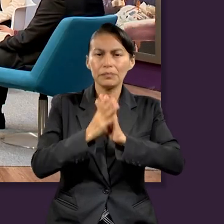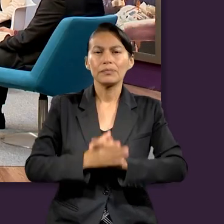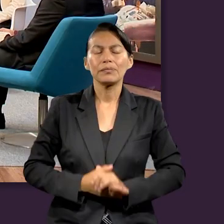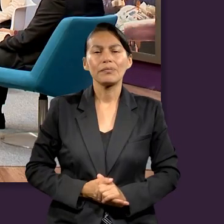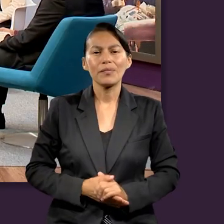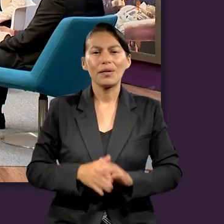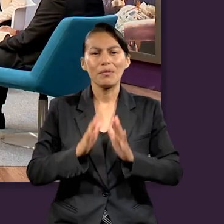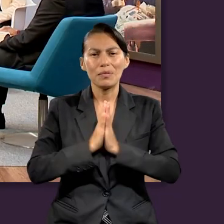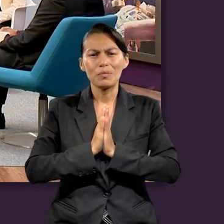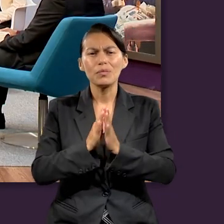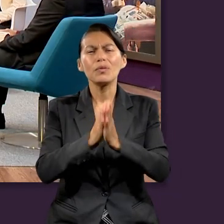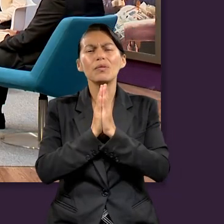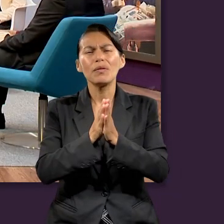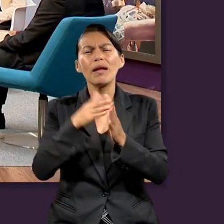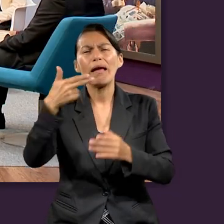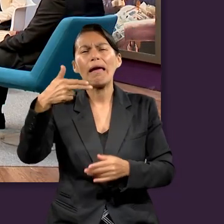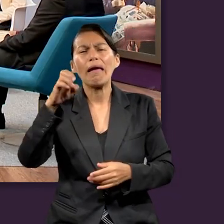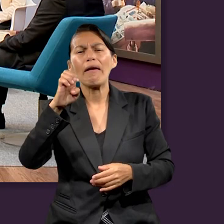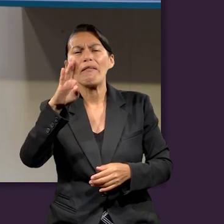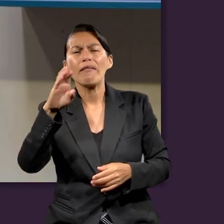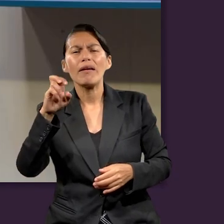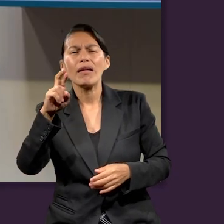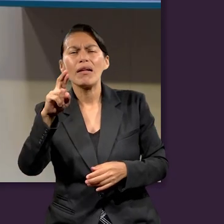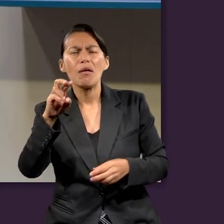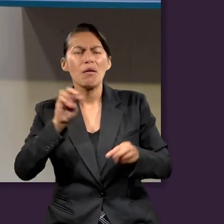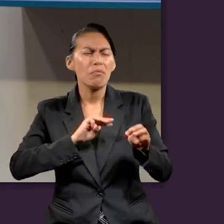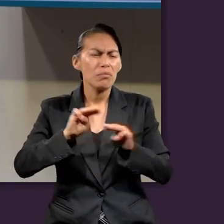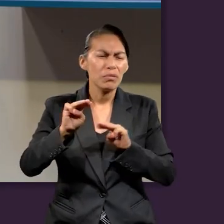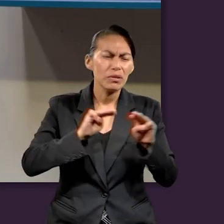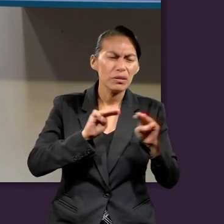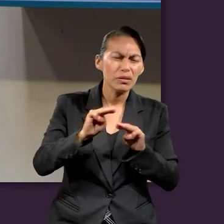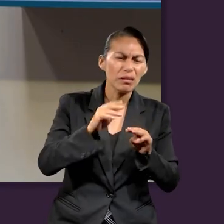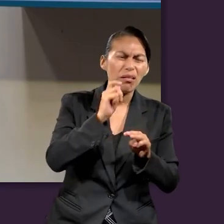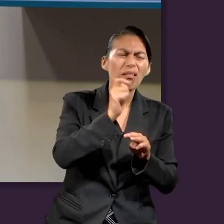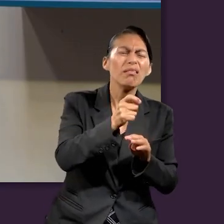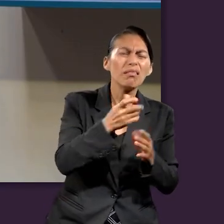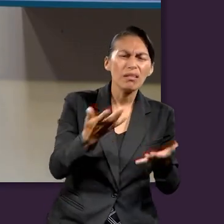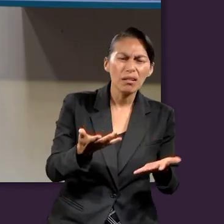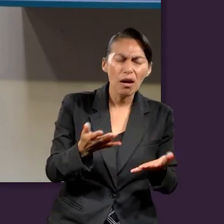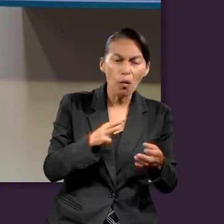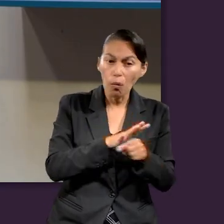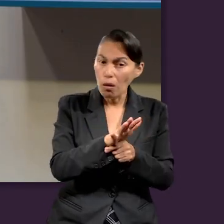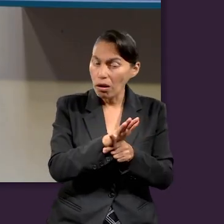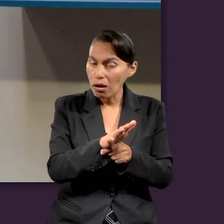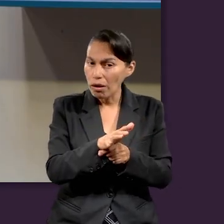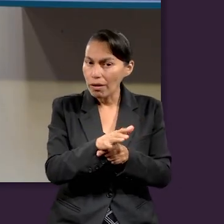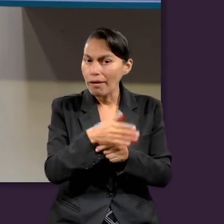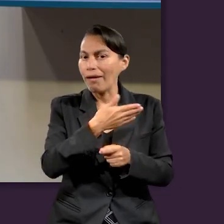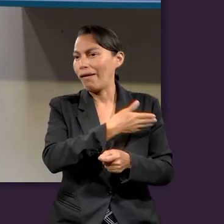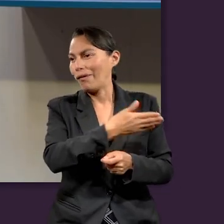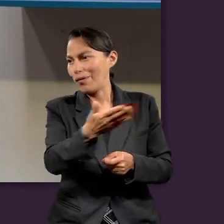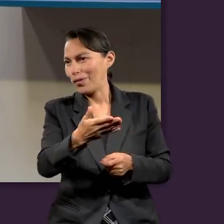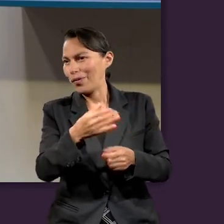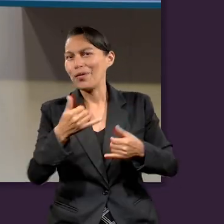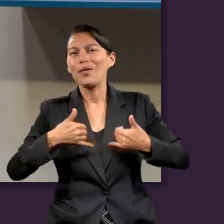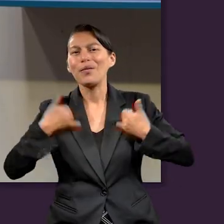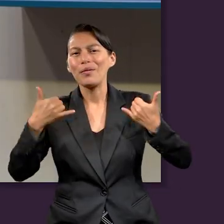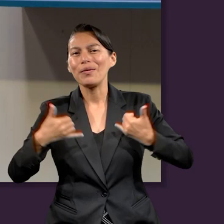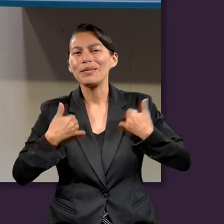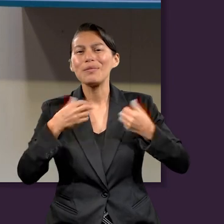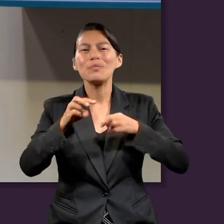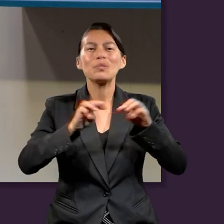Eber, ¿nos puedes comentar un poquito acerca del ministerio? Estos muchachos que están aquí son parte de un ministerio